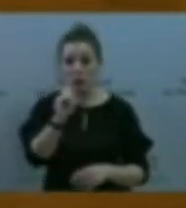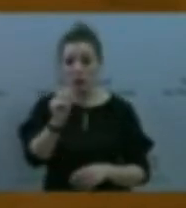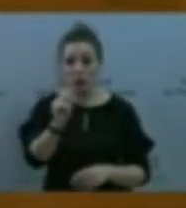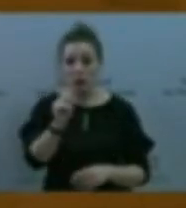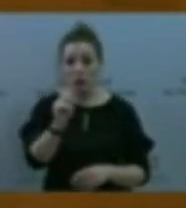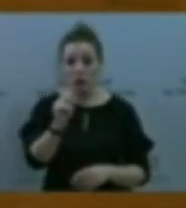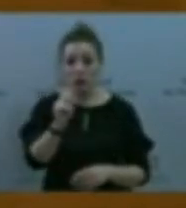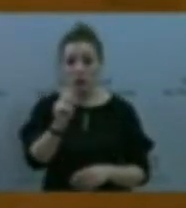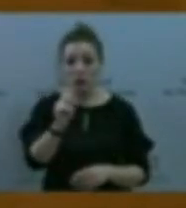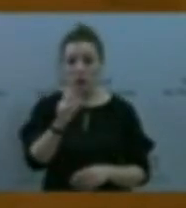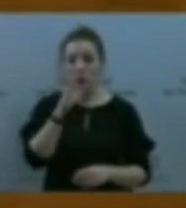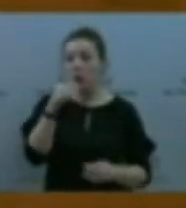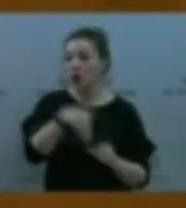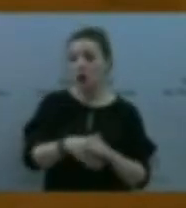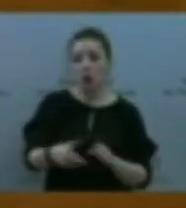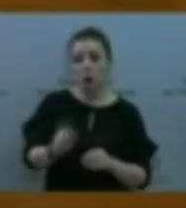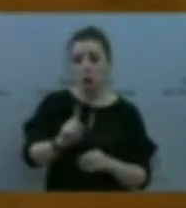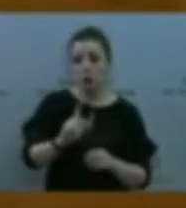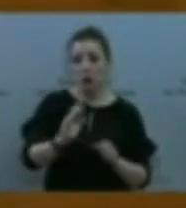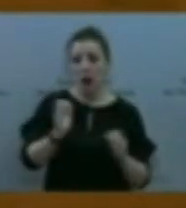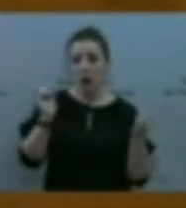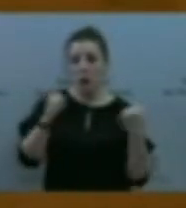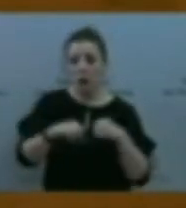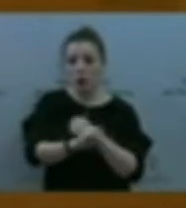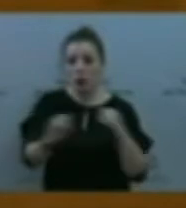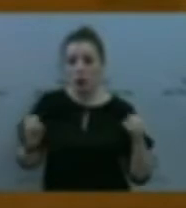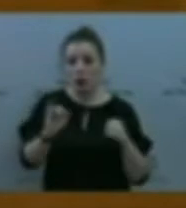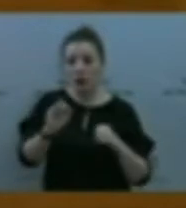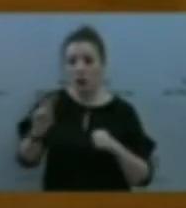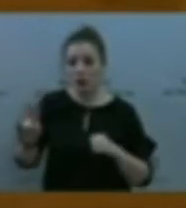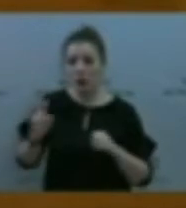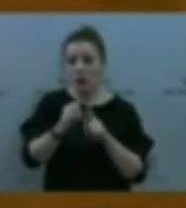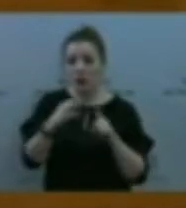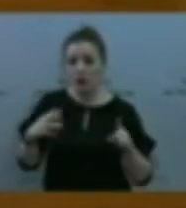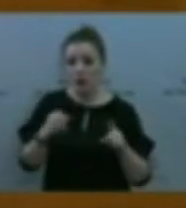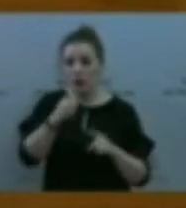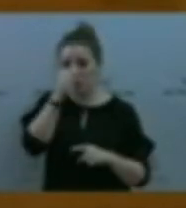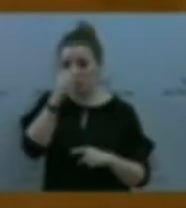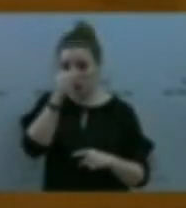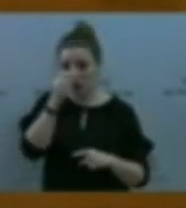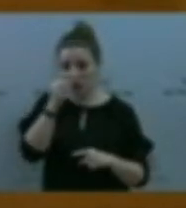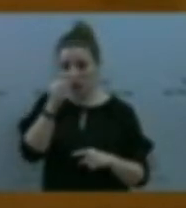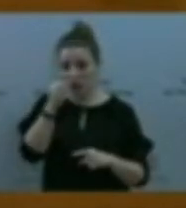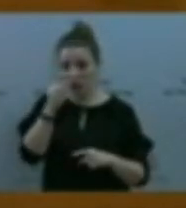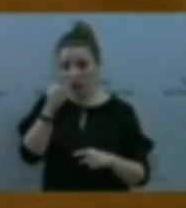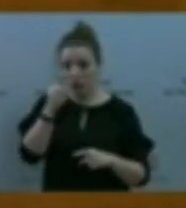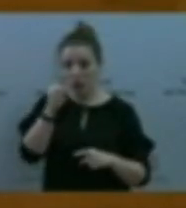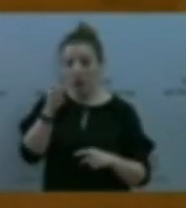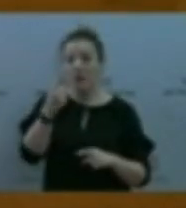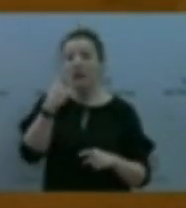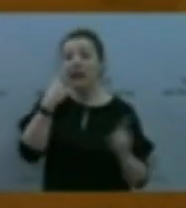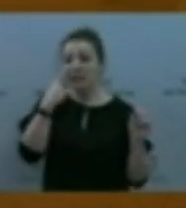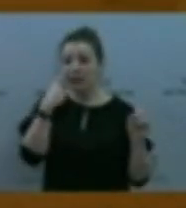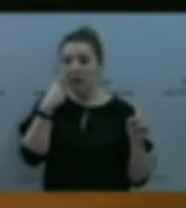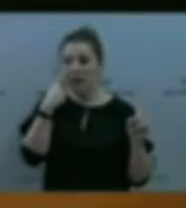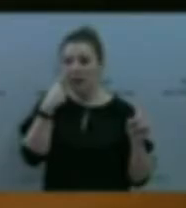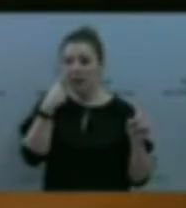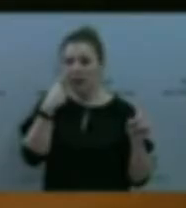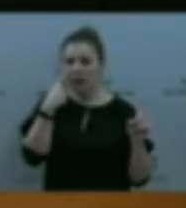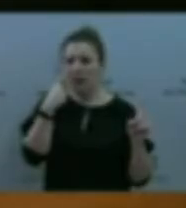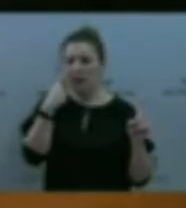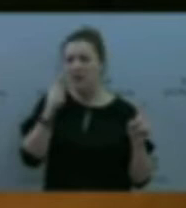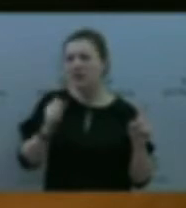acuerdo de Izquierda Unida, Foro y PSOE, y son los que designaron síndicos. Fíjese qué casualidad, ¿eh? No, pero eso no